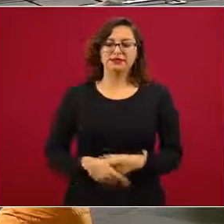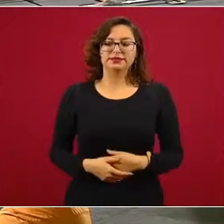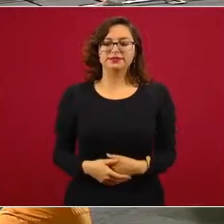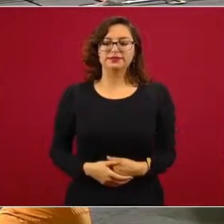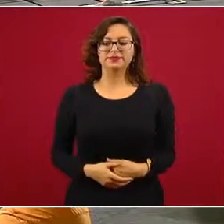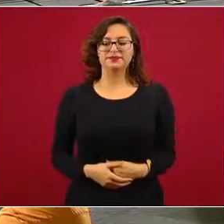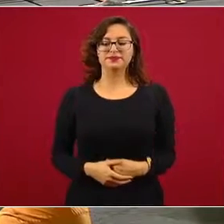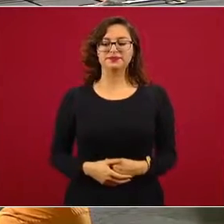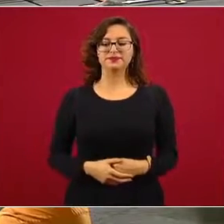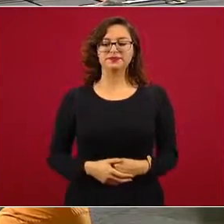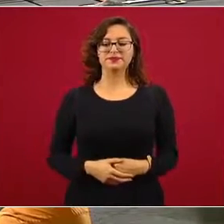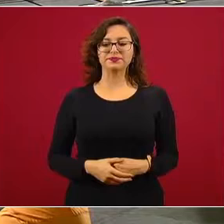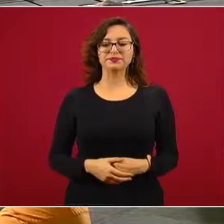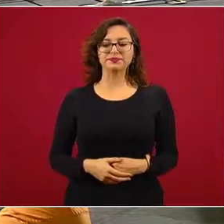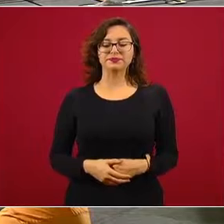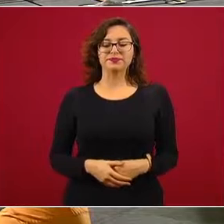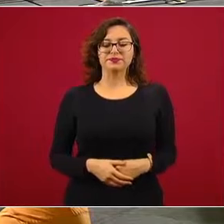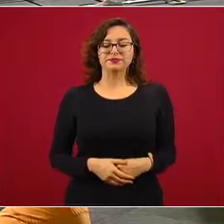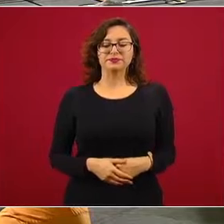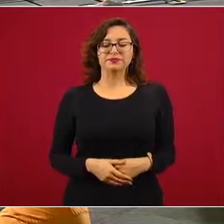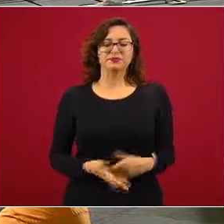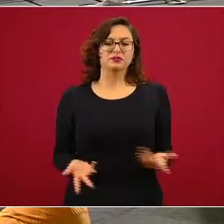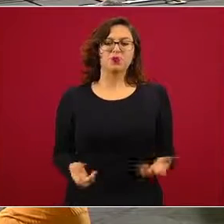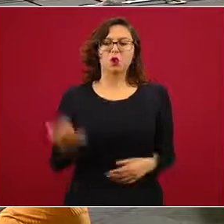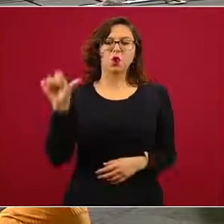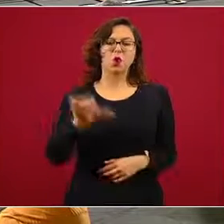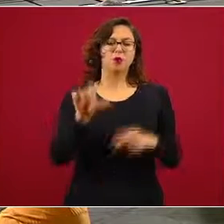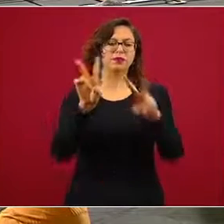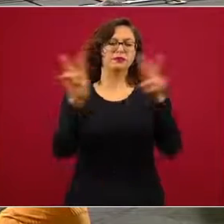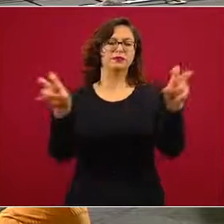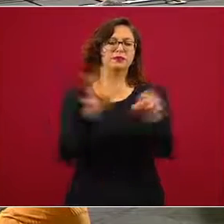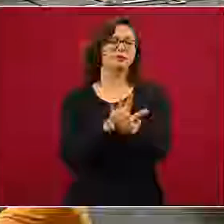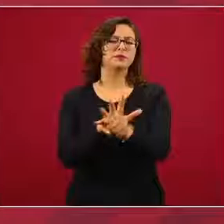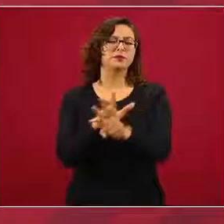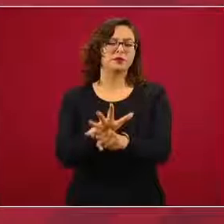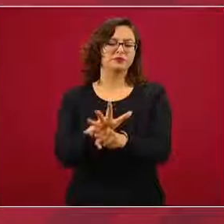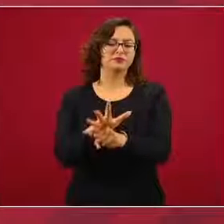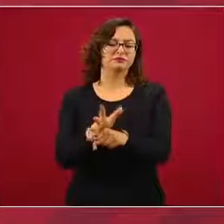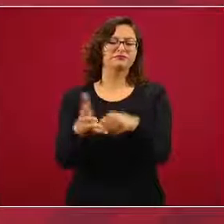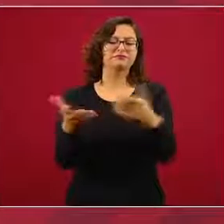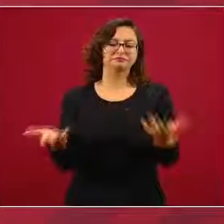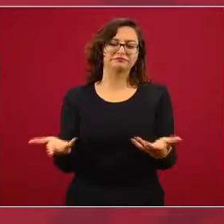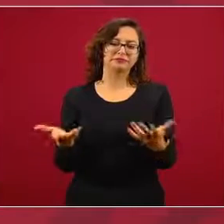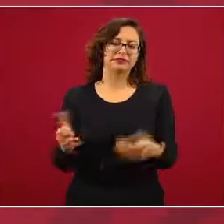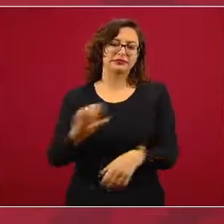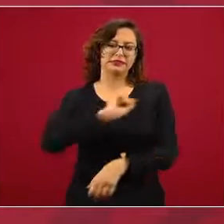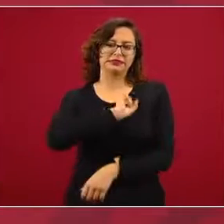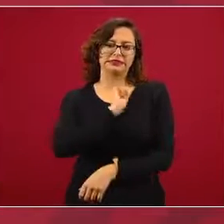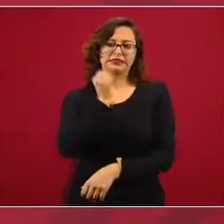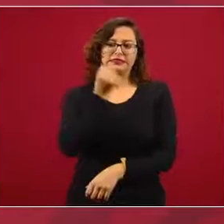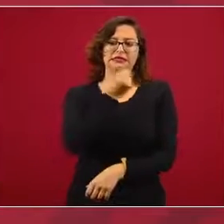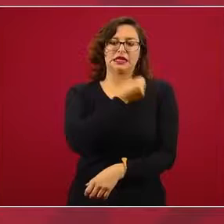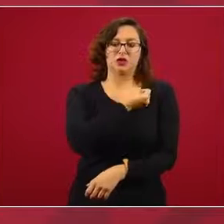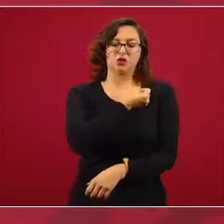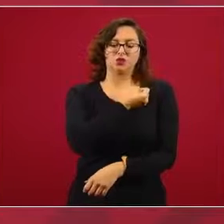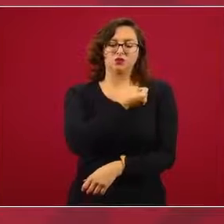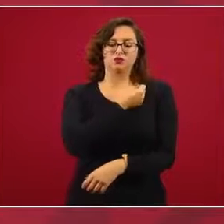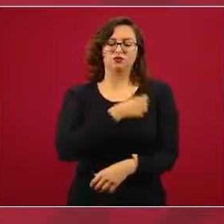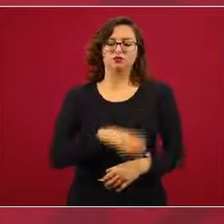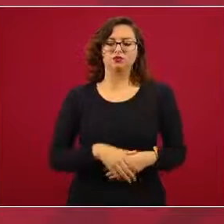vamos a dedicar esta conferencia al tema de salud y en